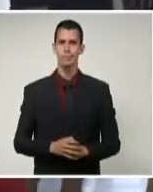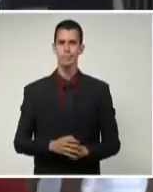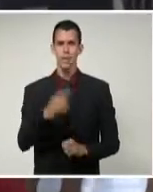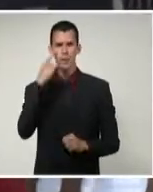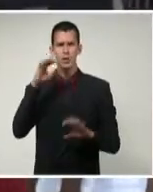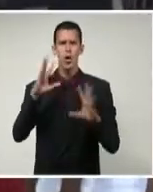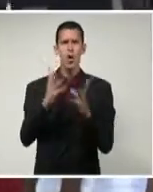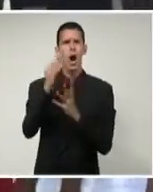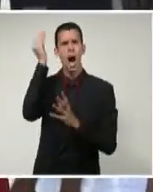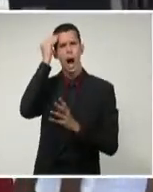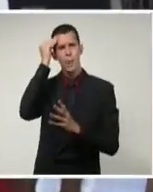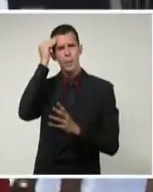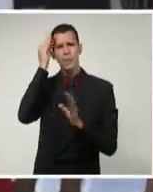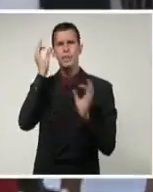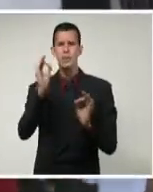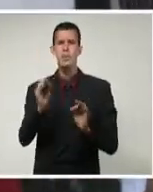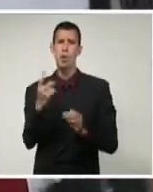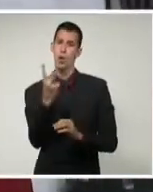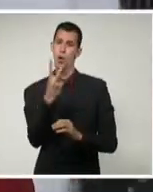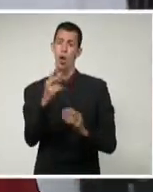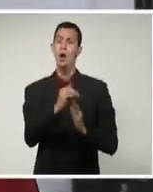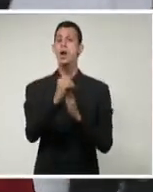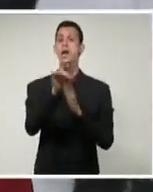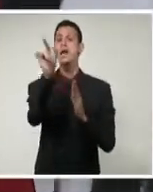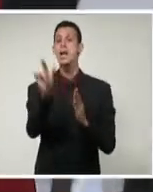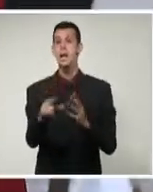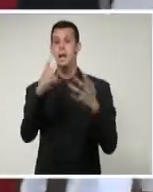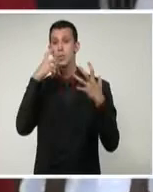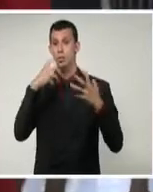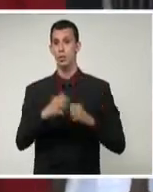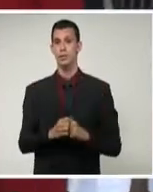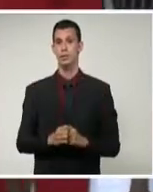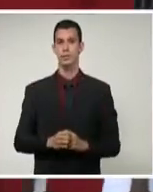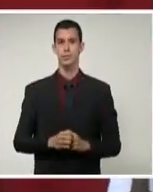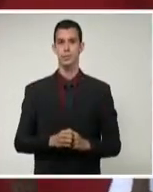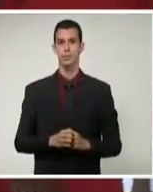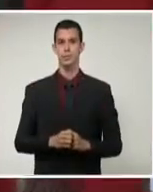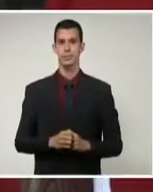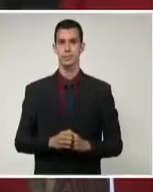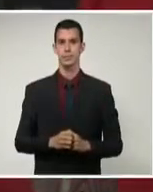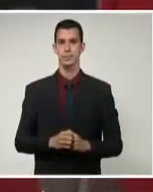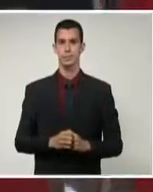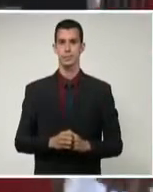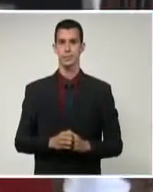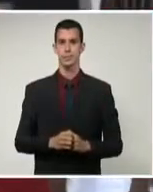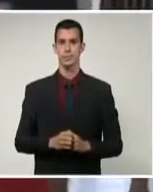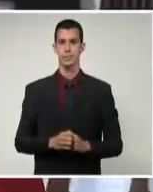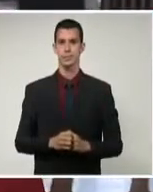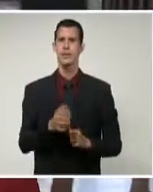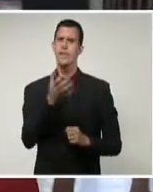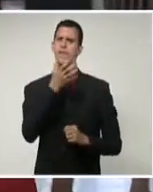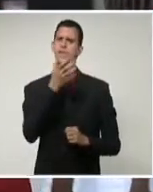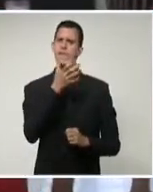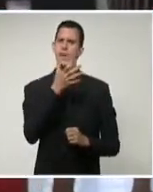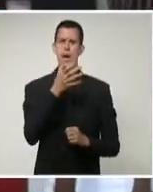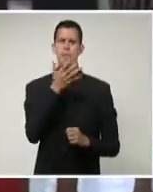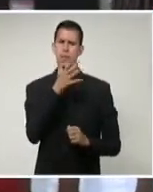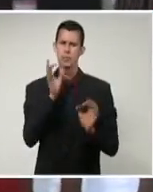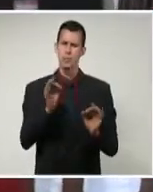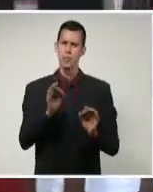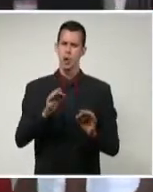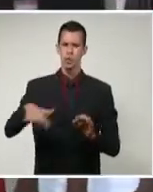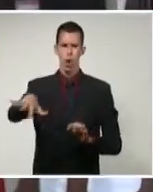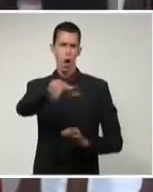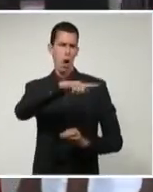en dos líderes importantes, fundadores del Partido Comunista de Cuba. Hoy Fidel estaba con nosotros, con todos los